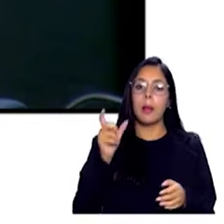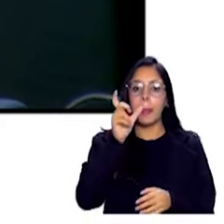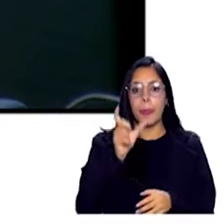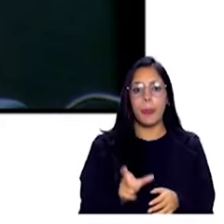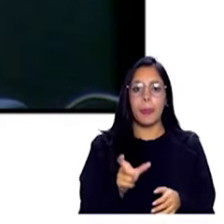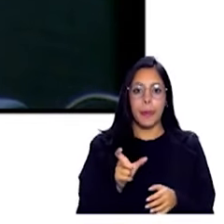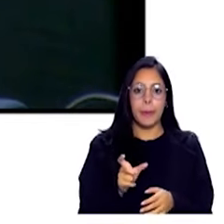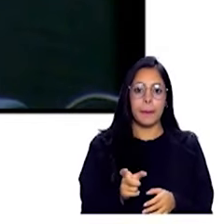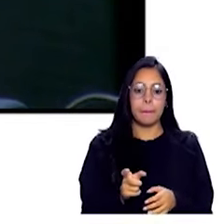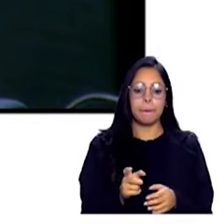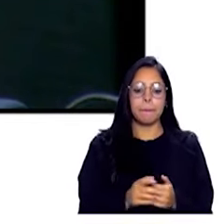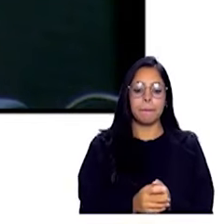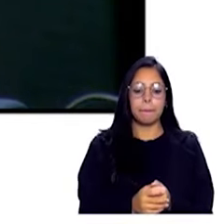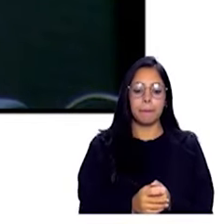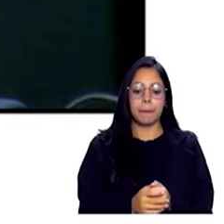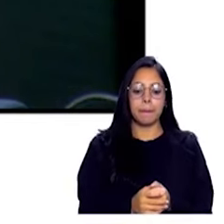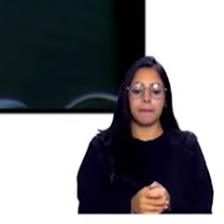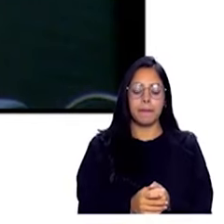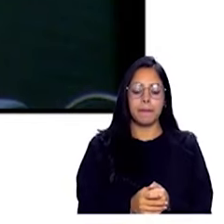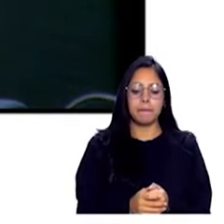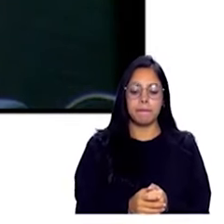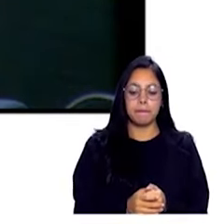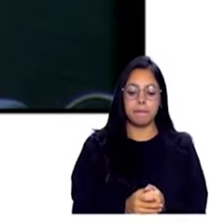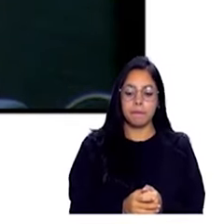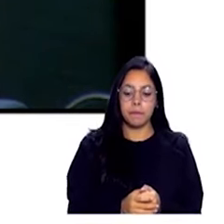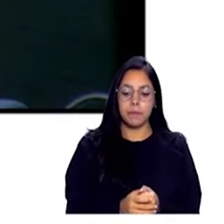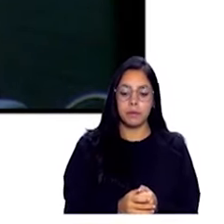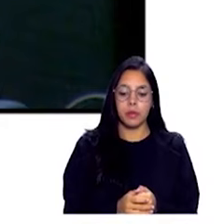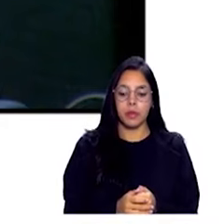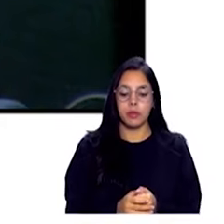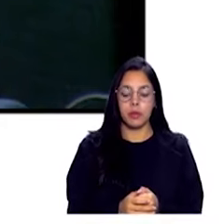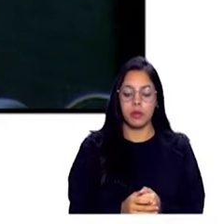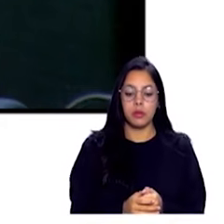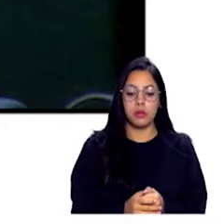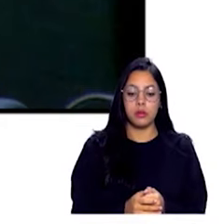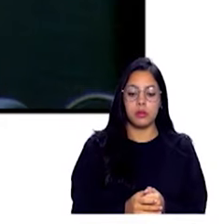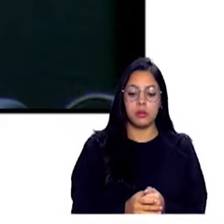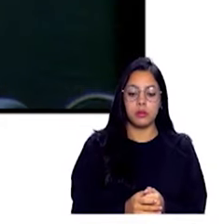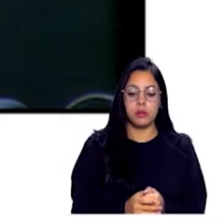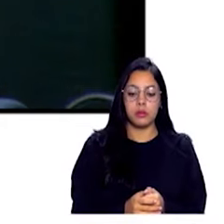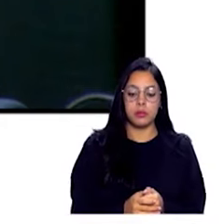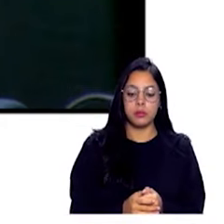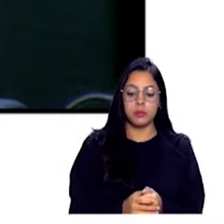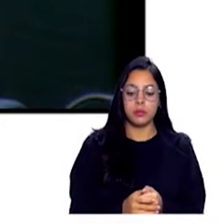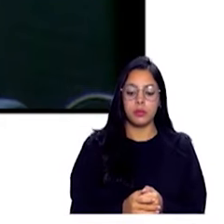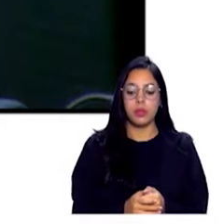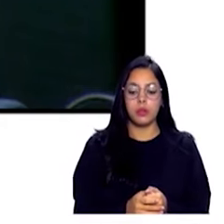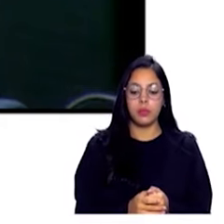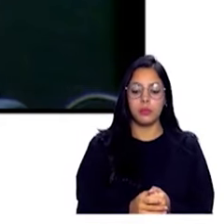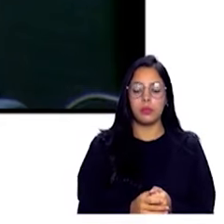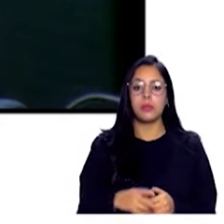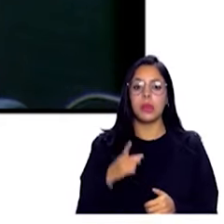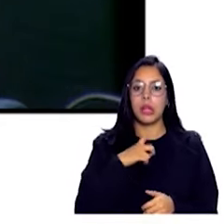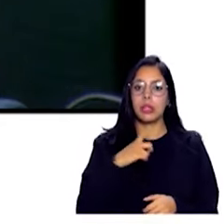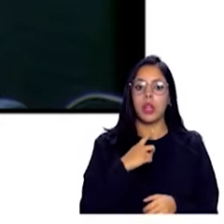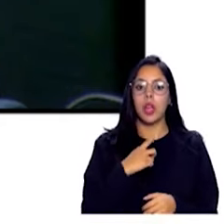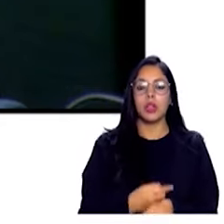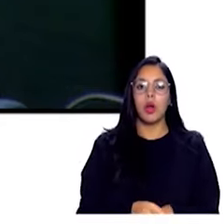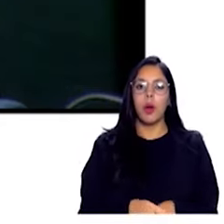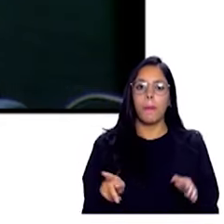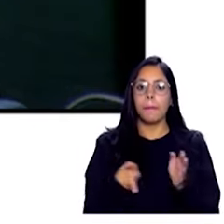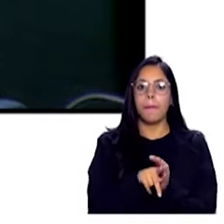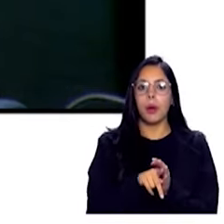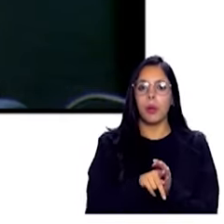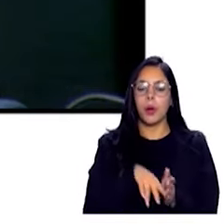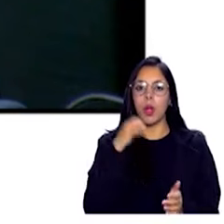Tratado convenio de Roma establece el derecho a la Doble instancia para derecho a una segunda revisión para en el caso de la Persona que